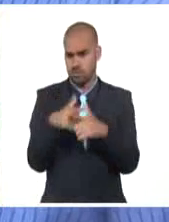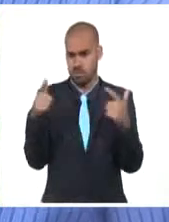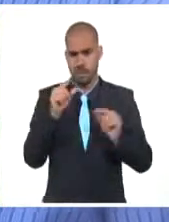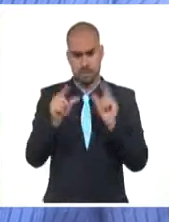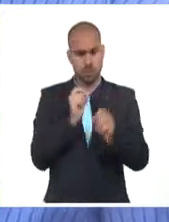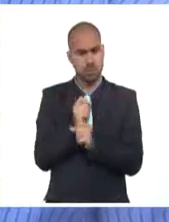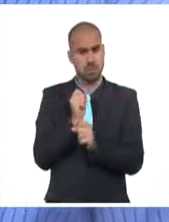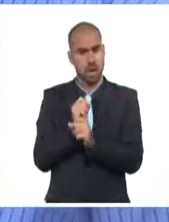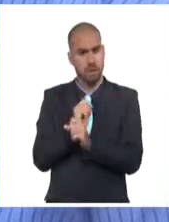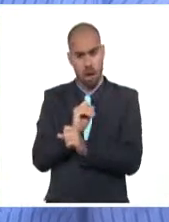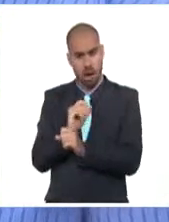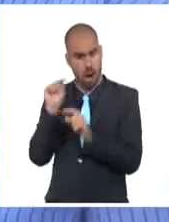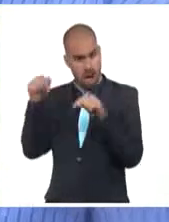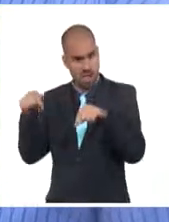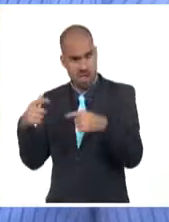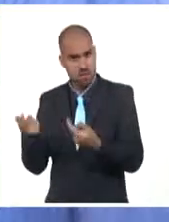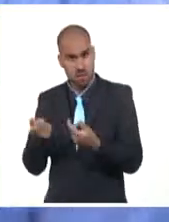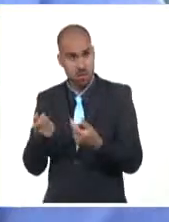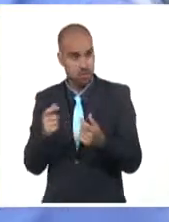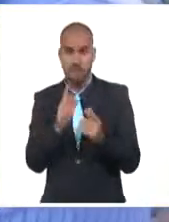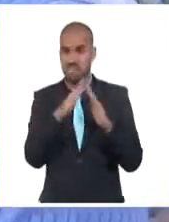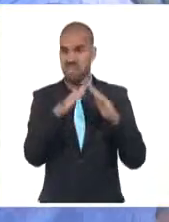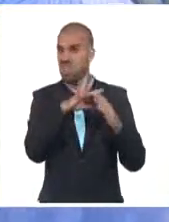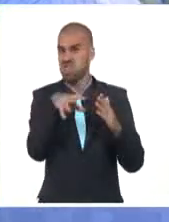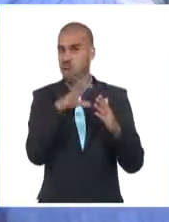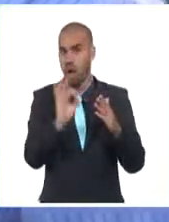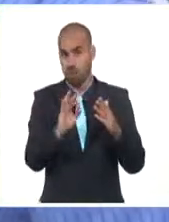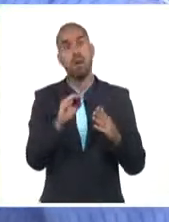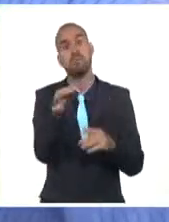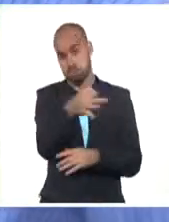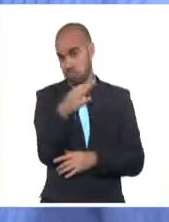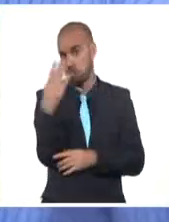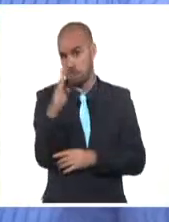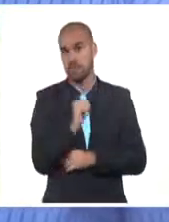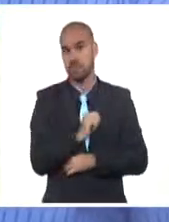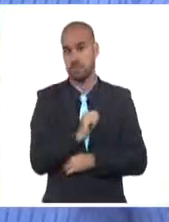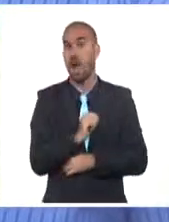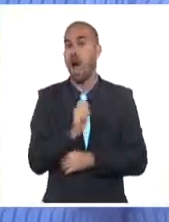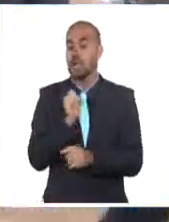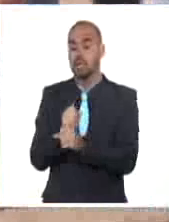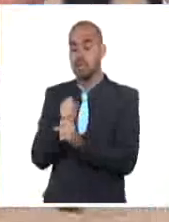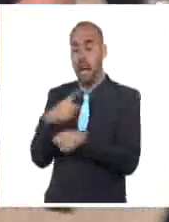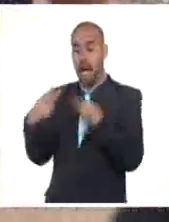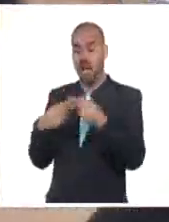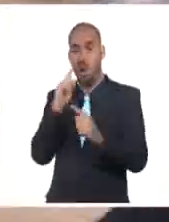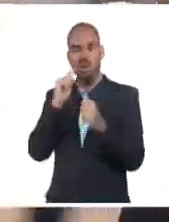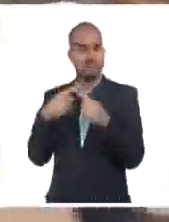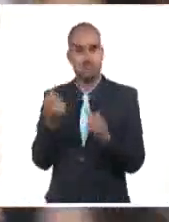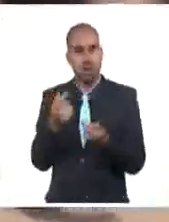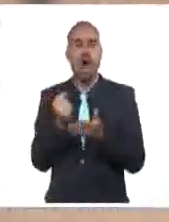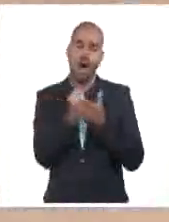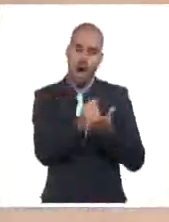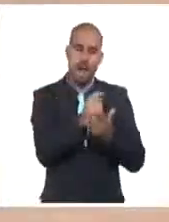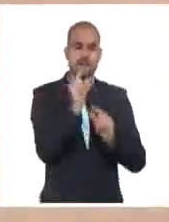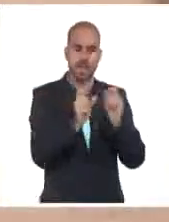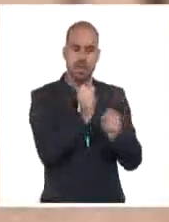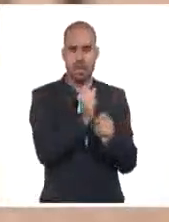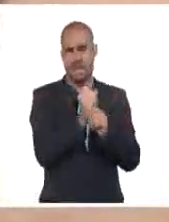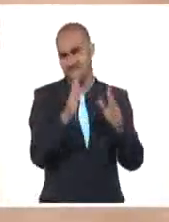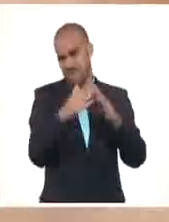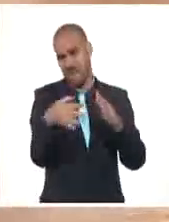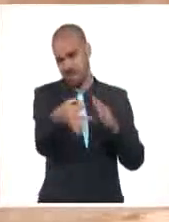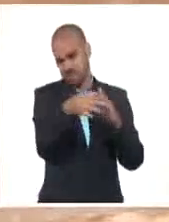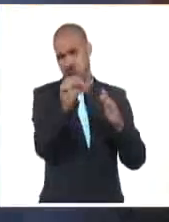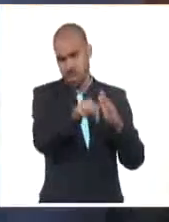en el municipio por lo tanto lo que están haciendo también lo están haciendo muchos de sus propios trabajadores en la tarde el dirigente partidista se